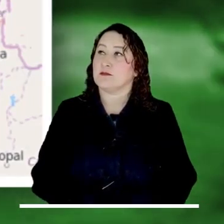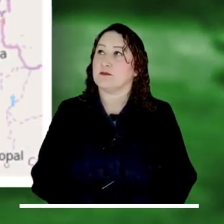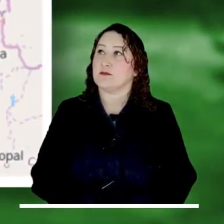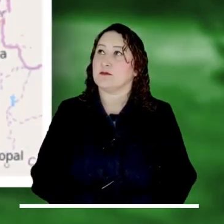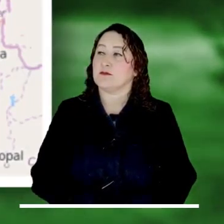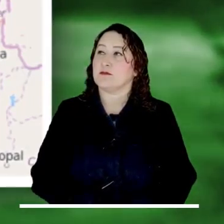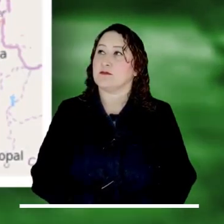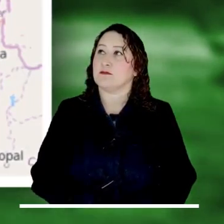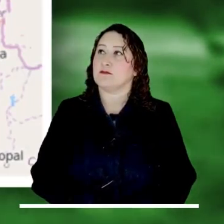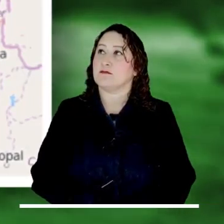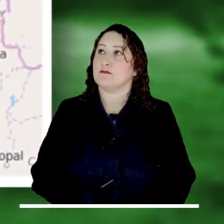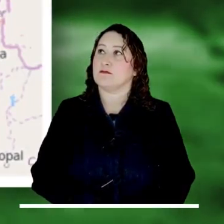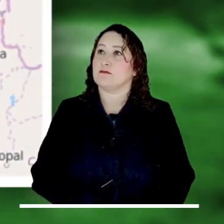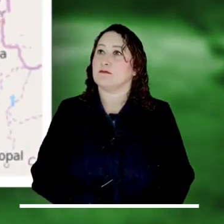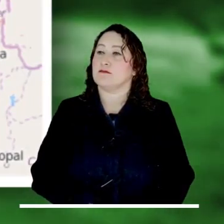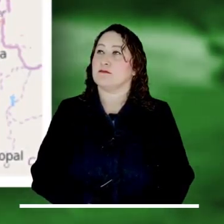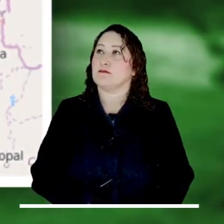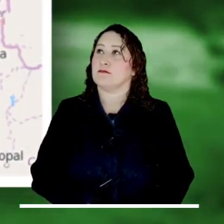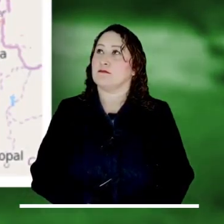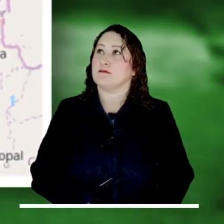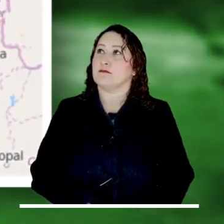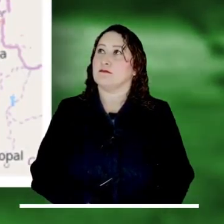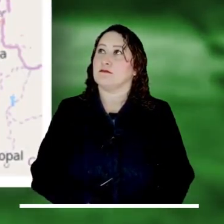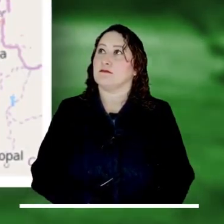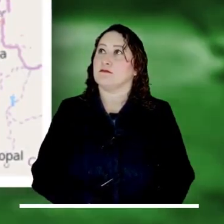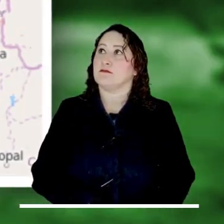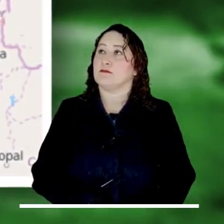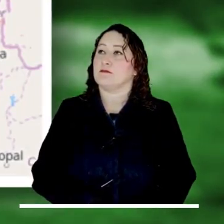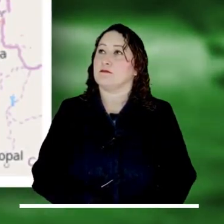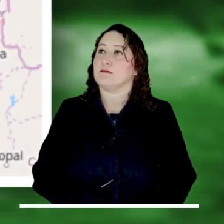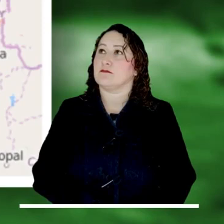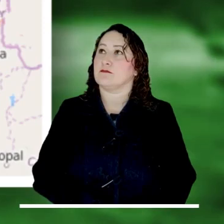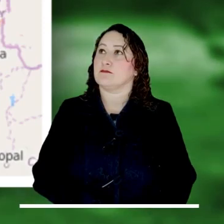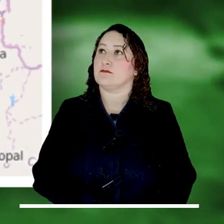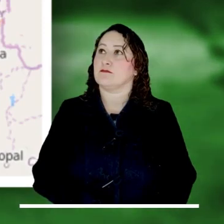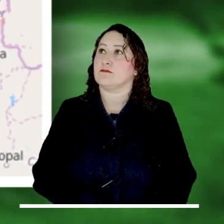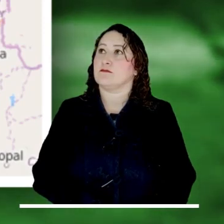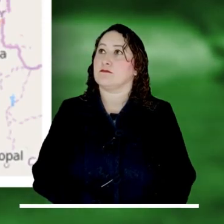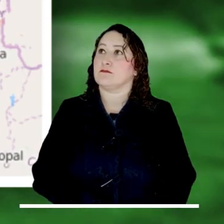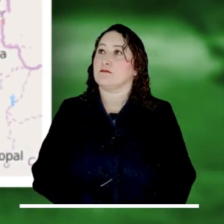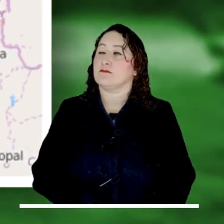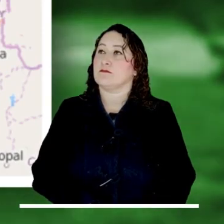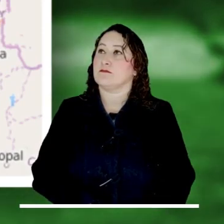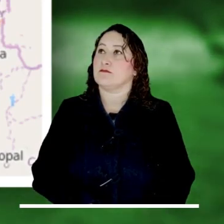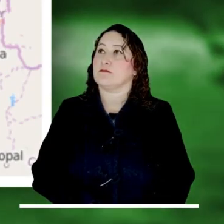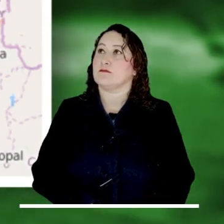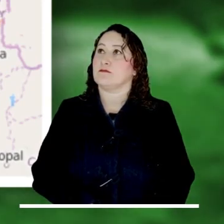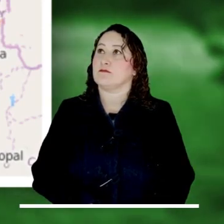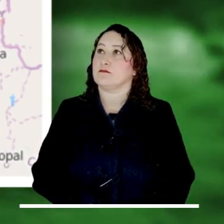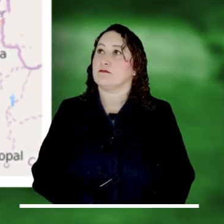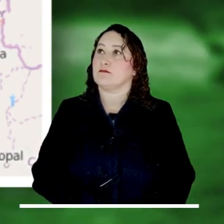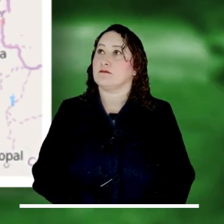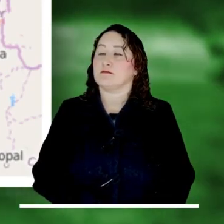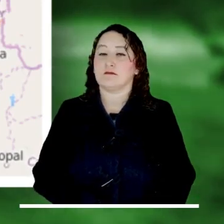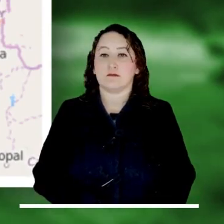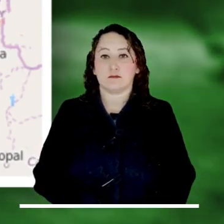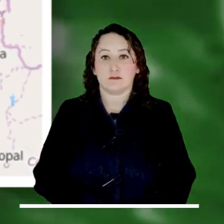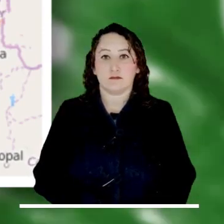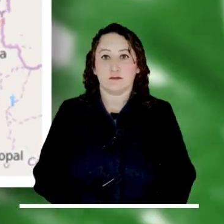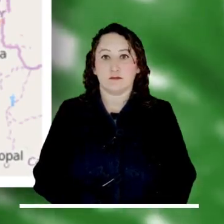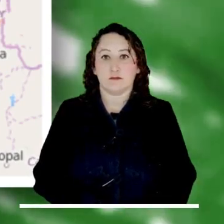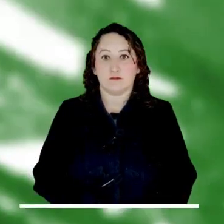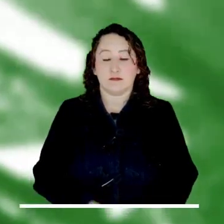al descenso registrados en el Bajo San Jorge y en el sistema de ciénagas y caños asociados. Sin embargo, en el sur de